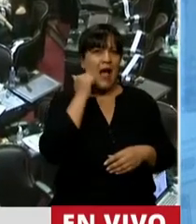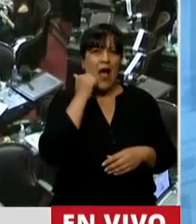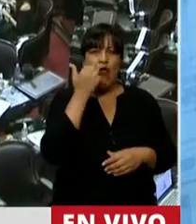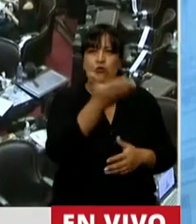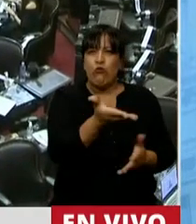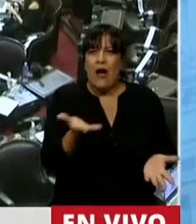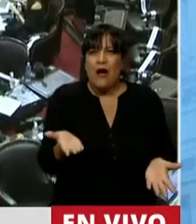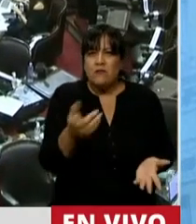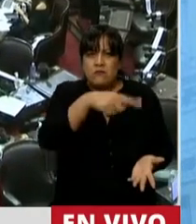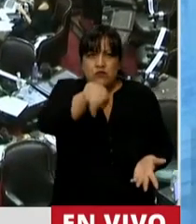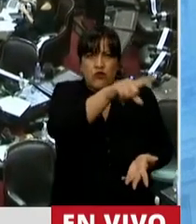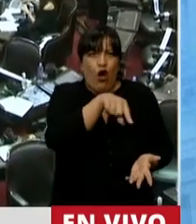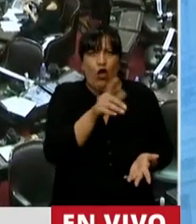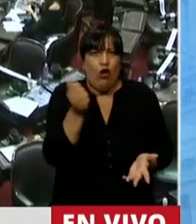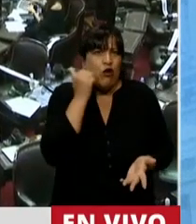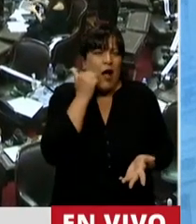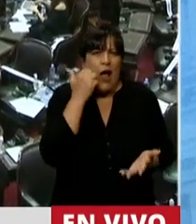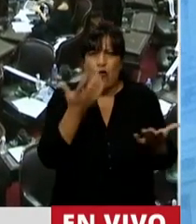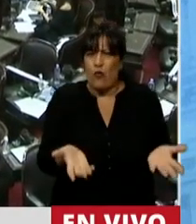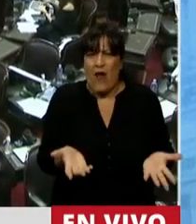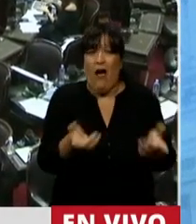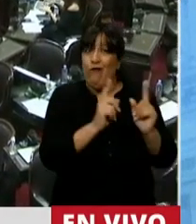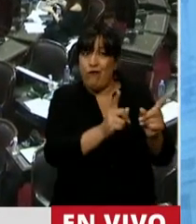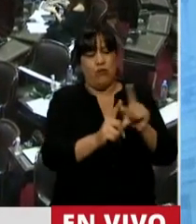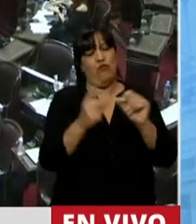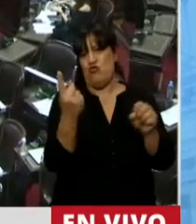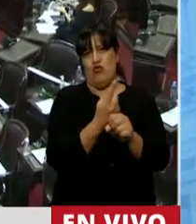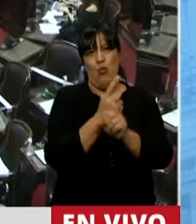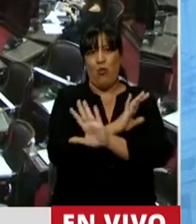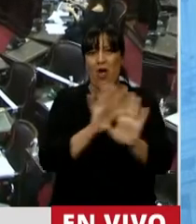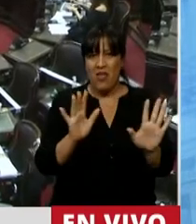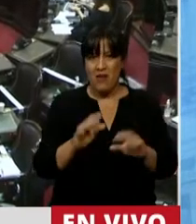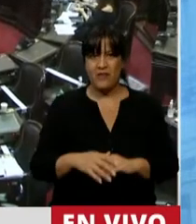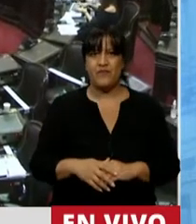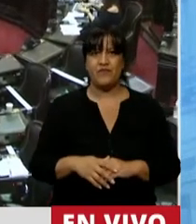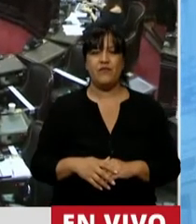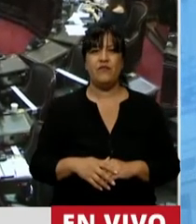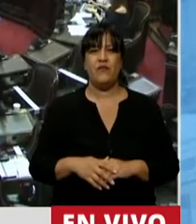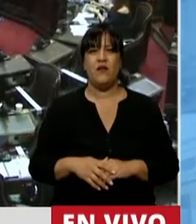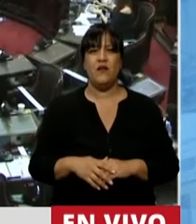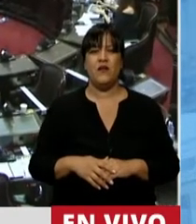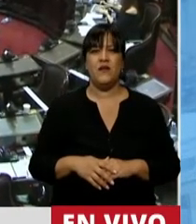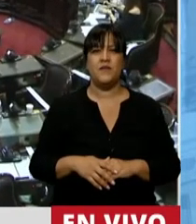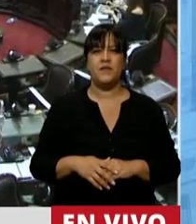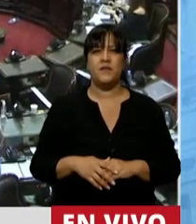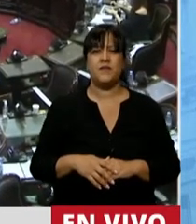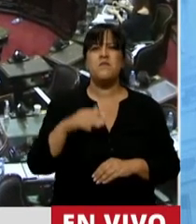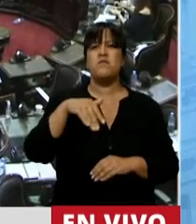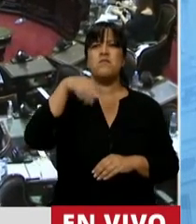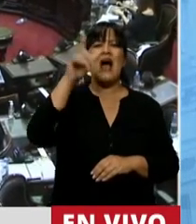político es insostenible. Y los primeros que hoy están